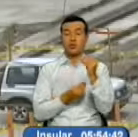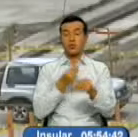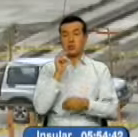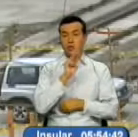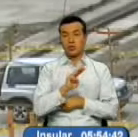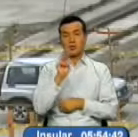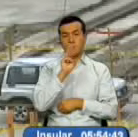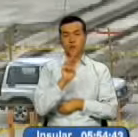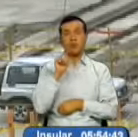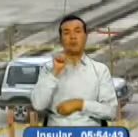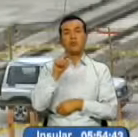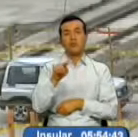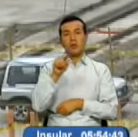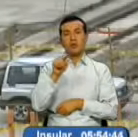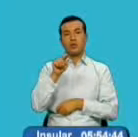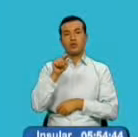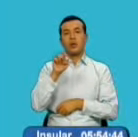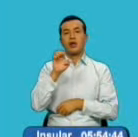página